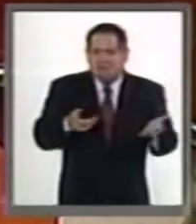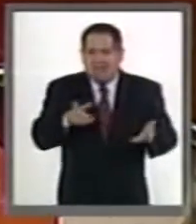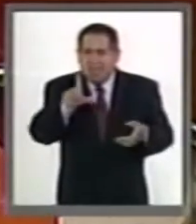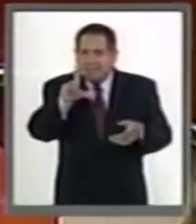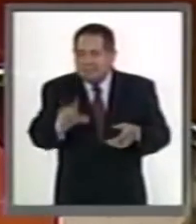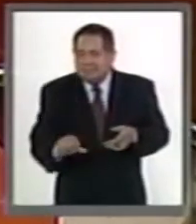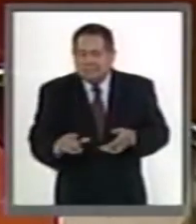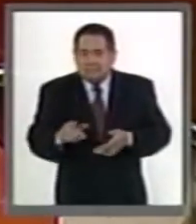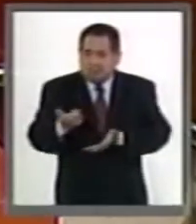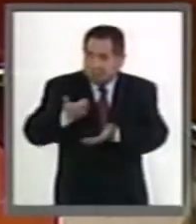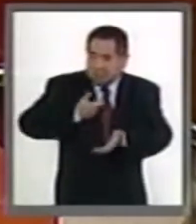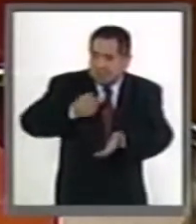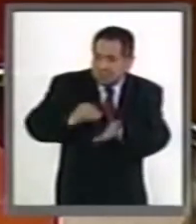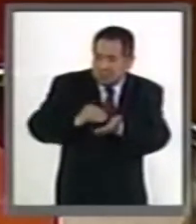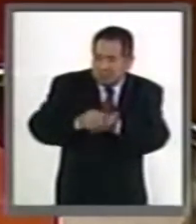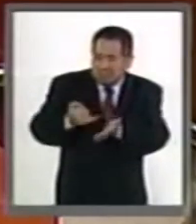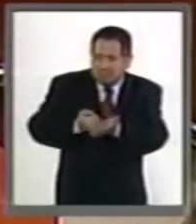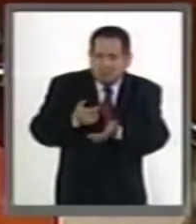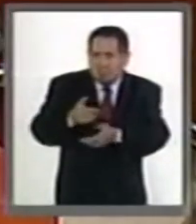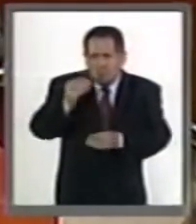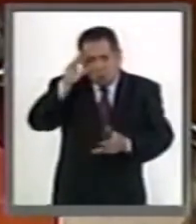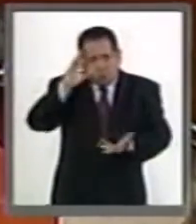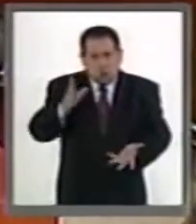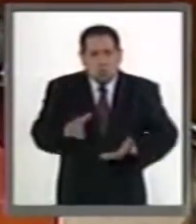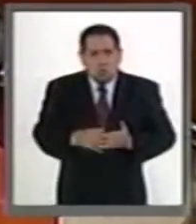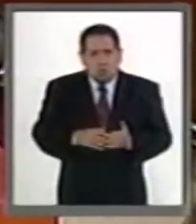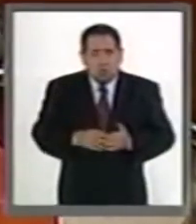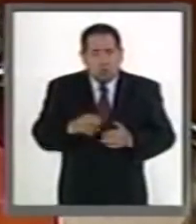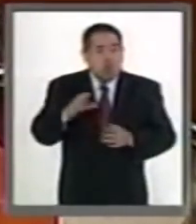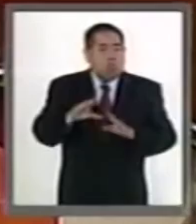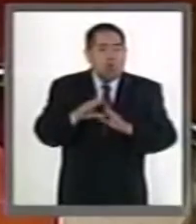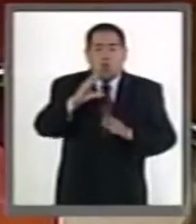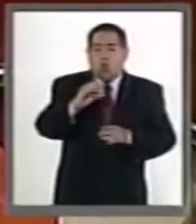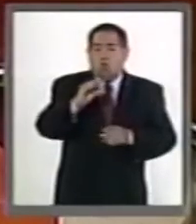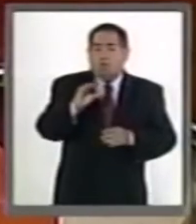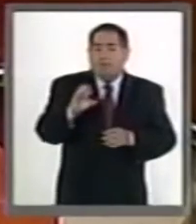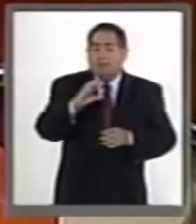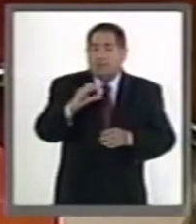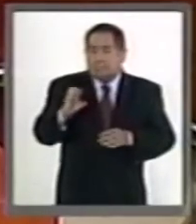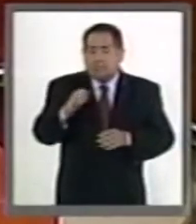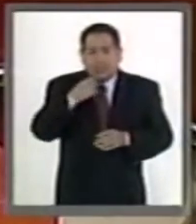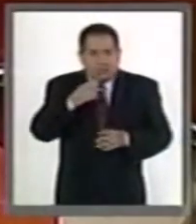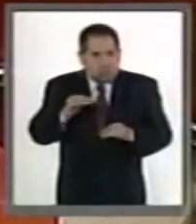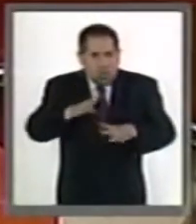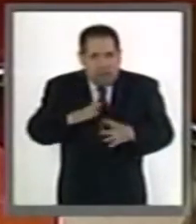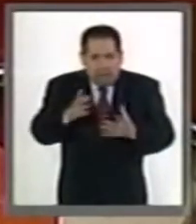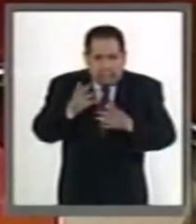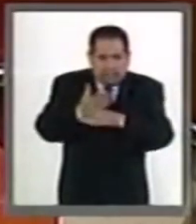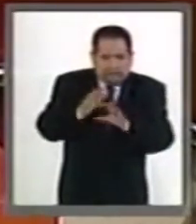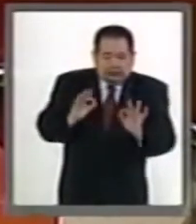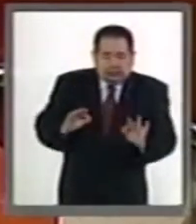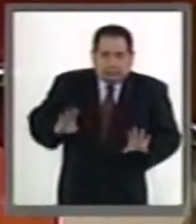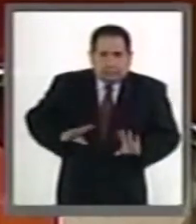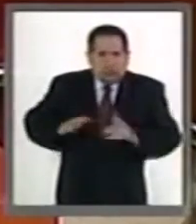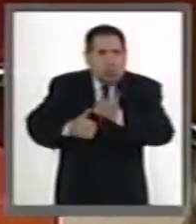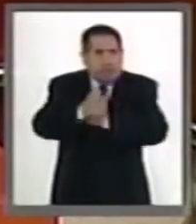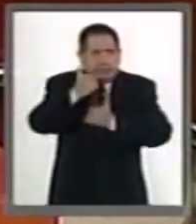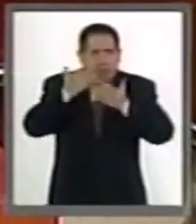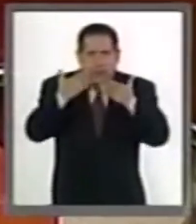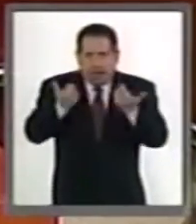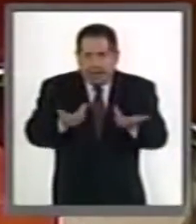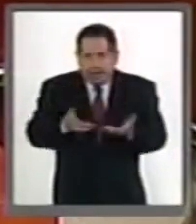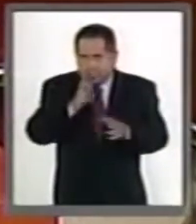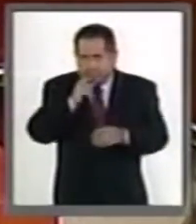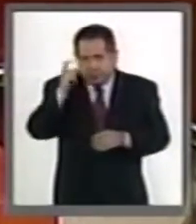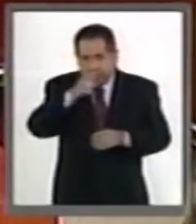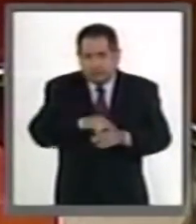retirarle la carga fiscal. A pesar de que la propia COFECE ha mencionado que no existen las condiciones para la competencia en este mercado,